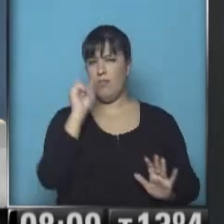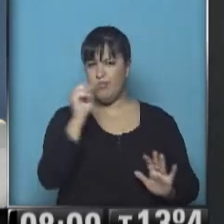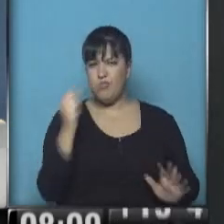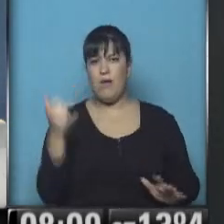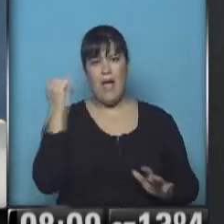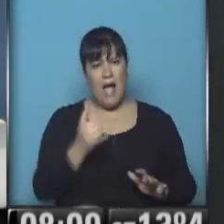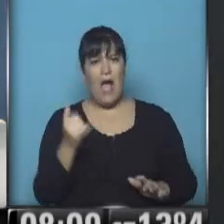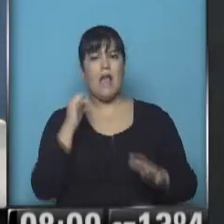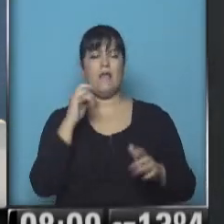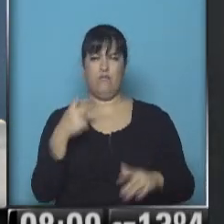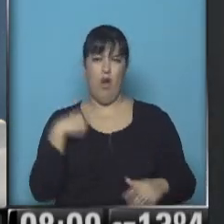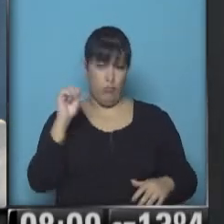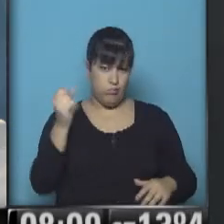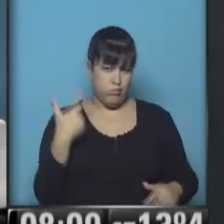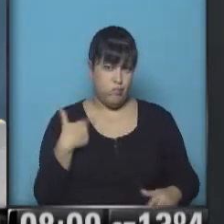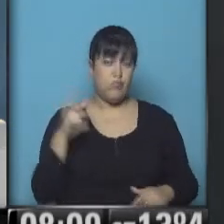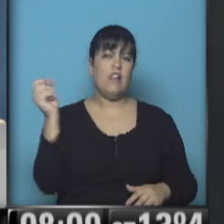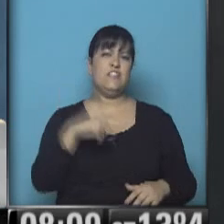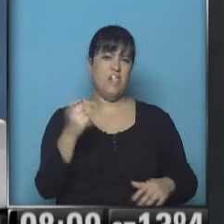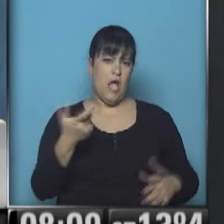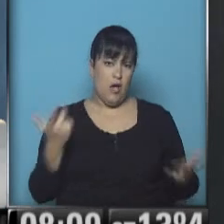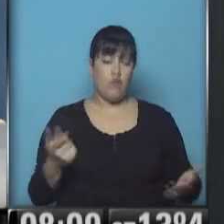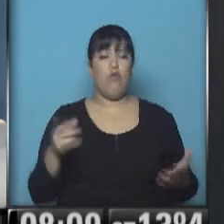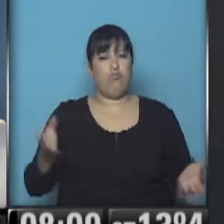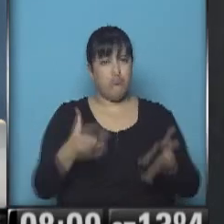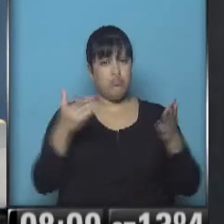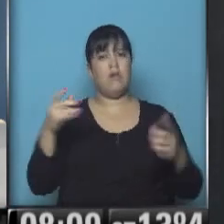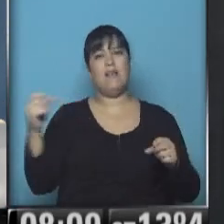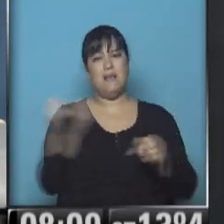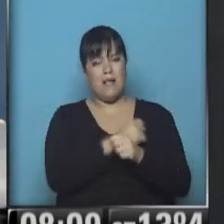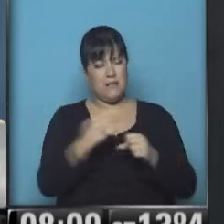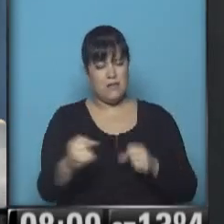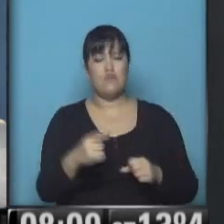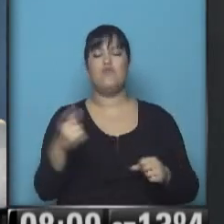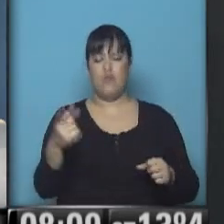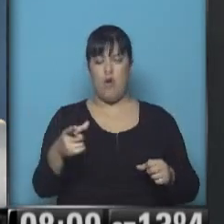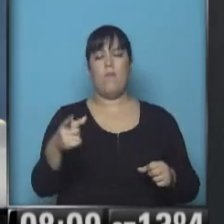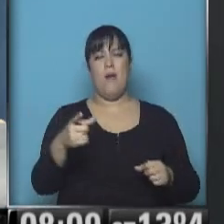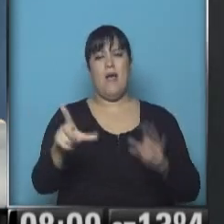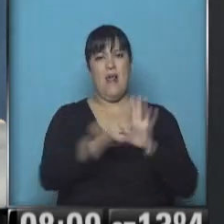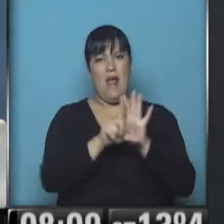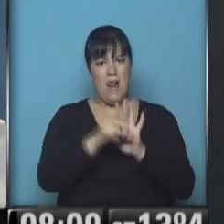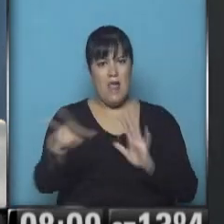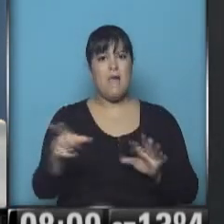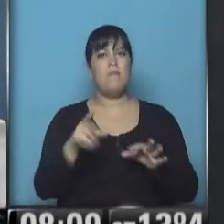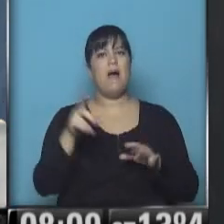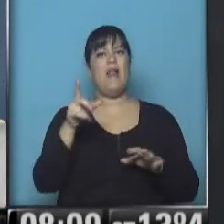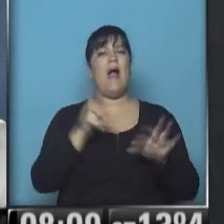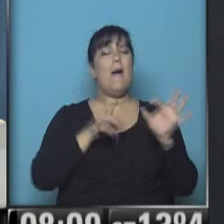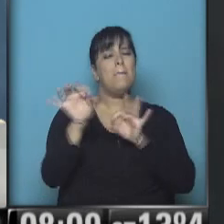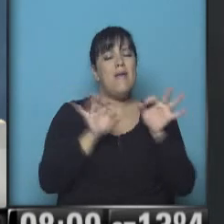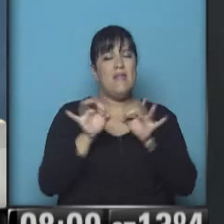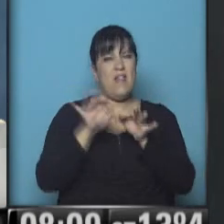ejercicio como gobernador de la provincia, propiciamos la sanción de una norma legislativa para la regulación de la distancia, porque eso es un